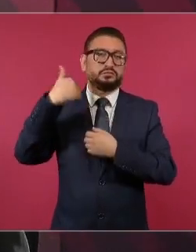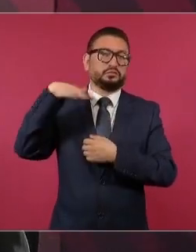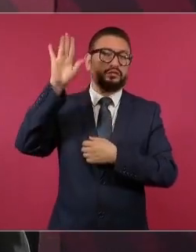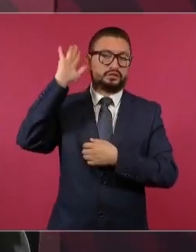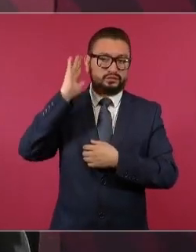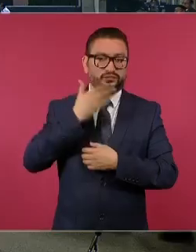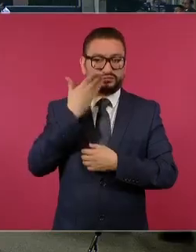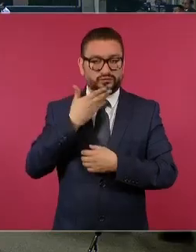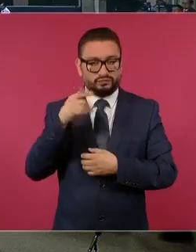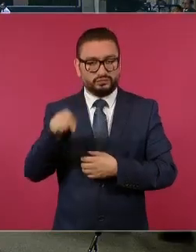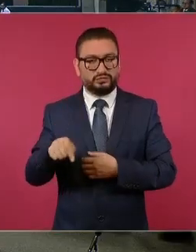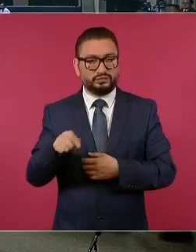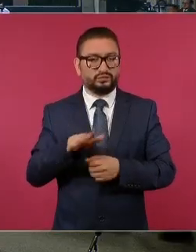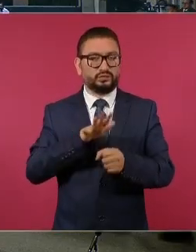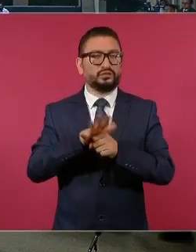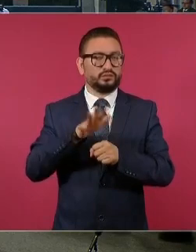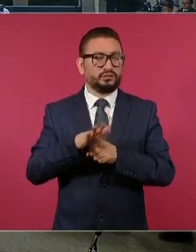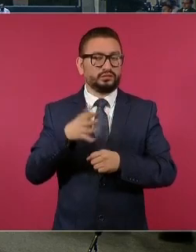de